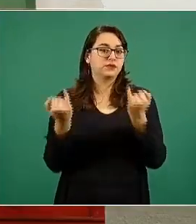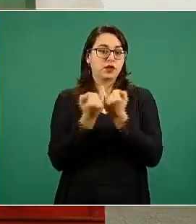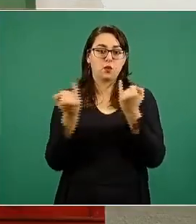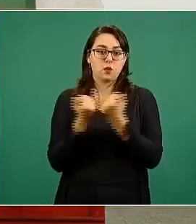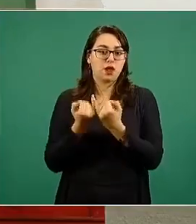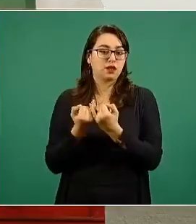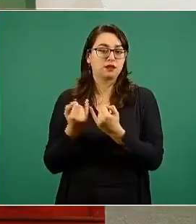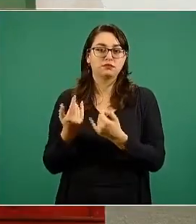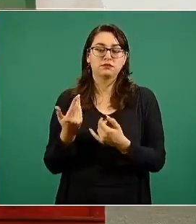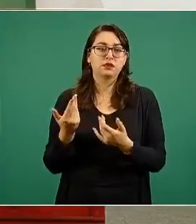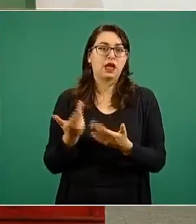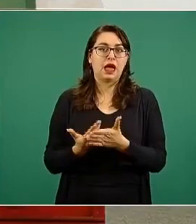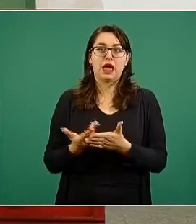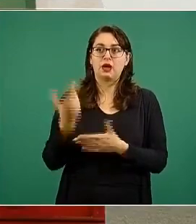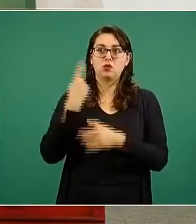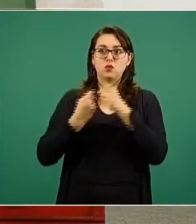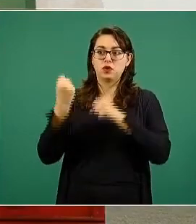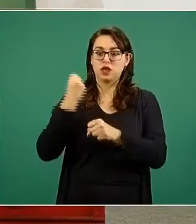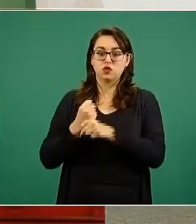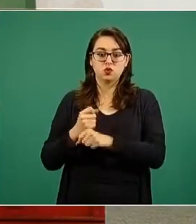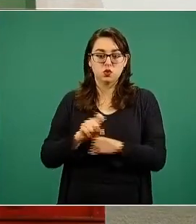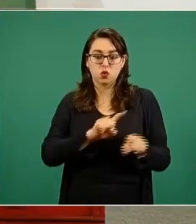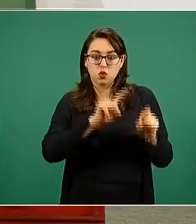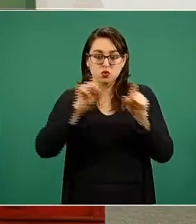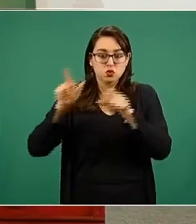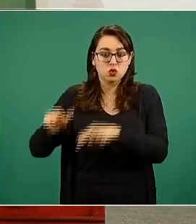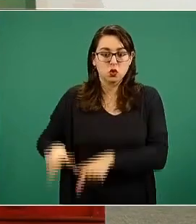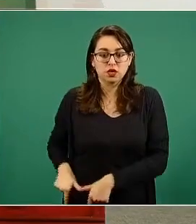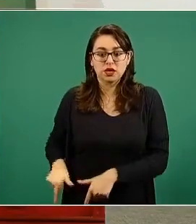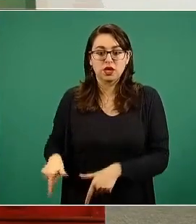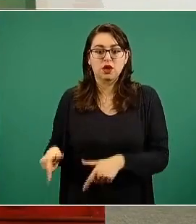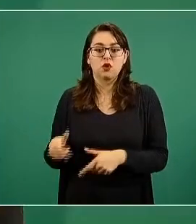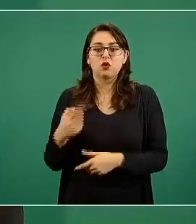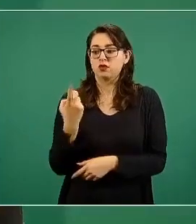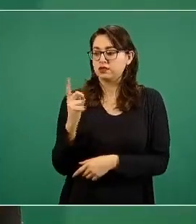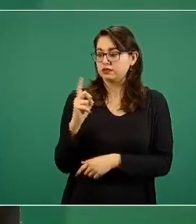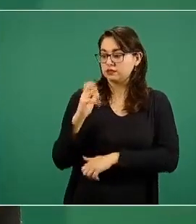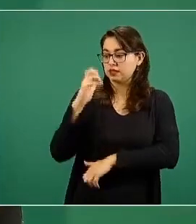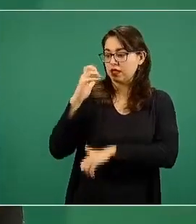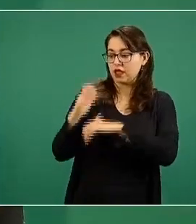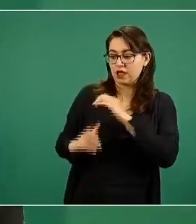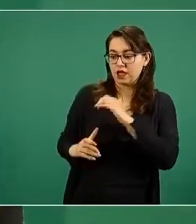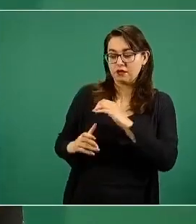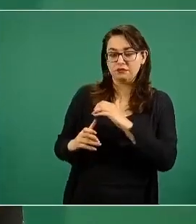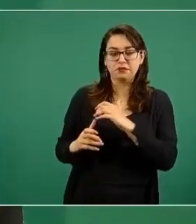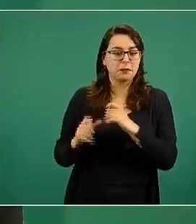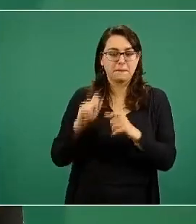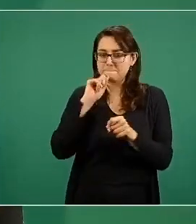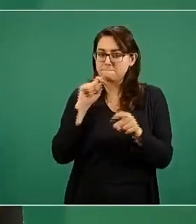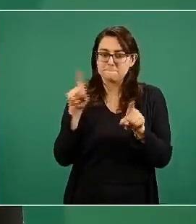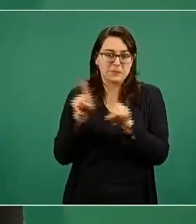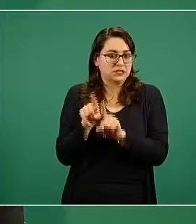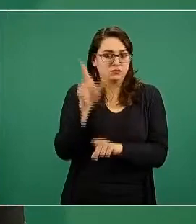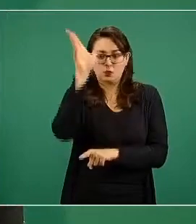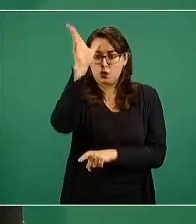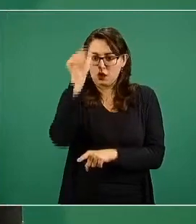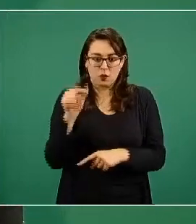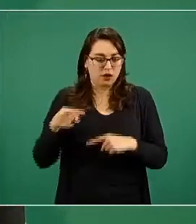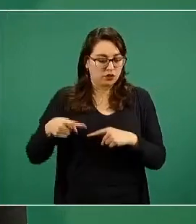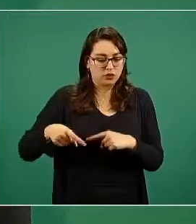torneo anterior, que culminó en diciembre. y a estos acuerdos se pueden